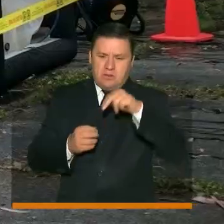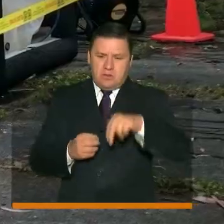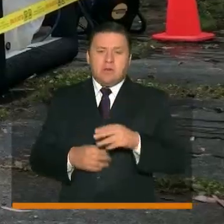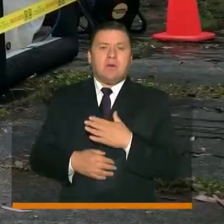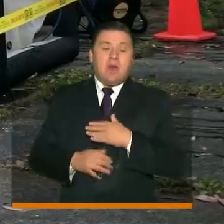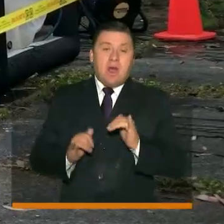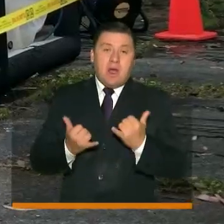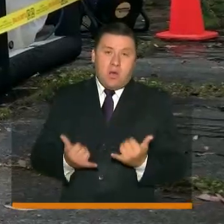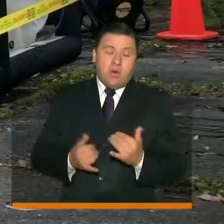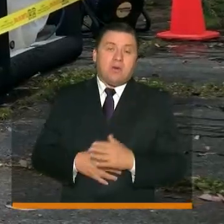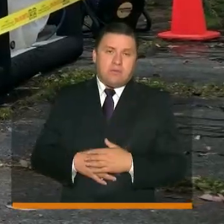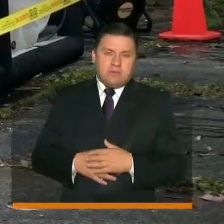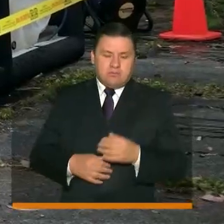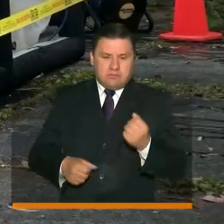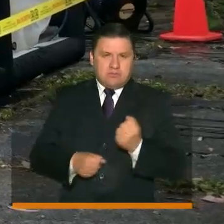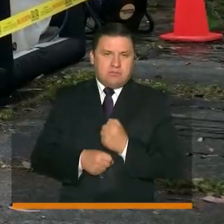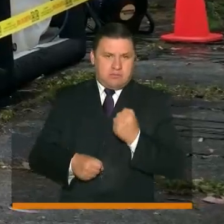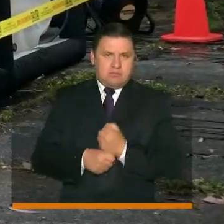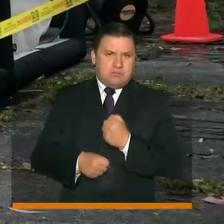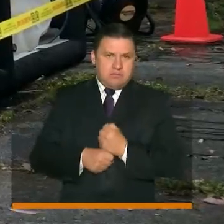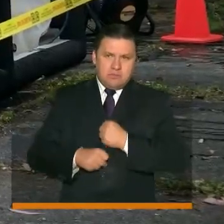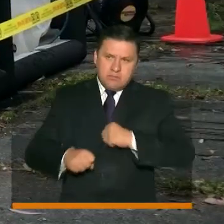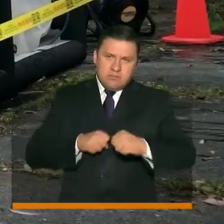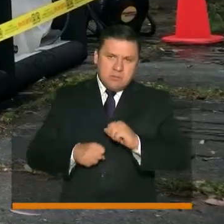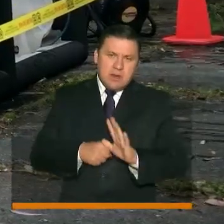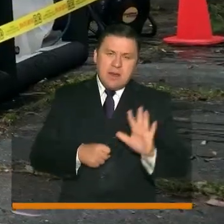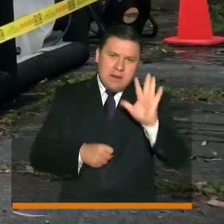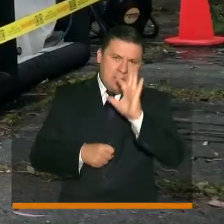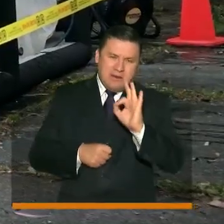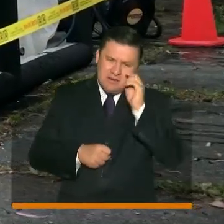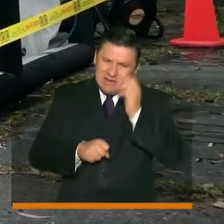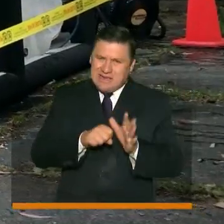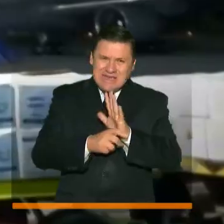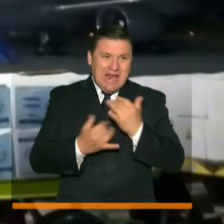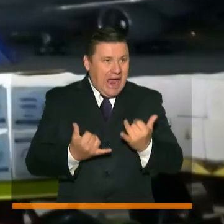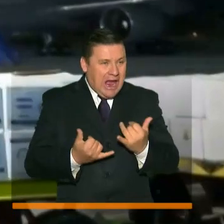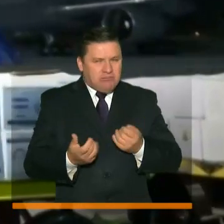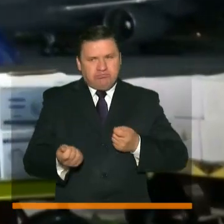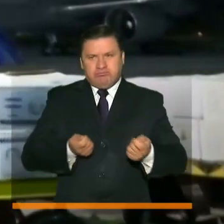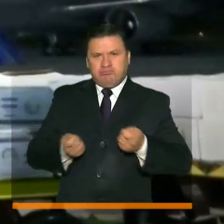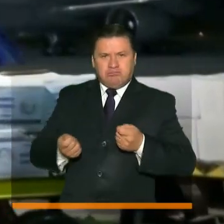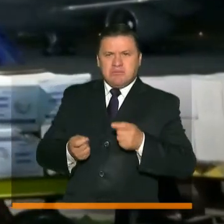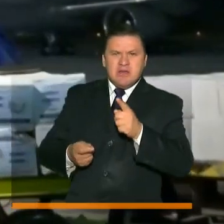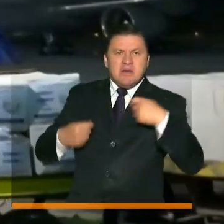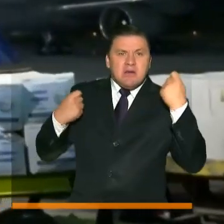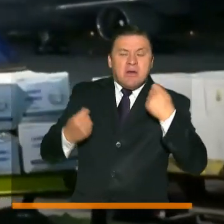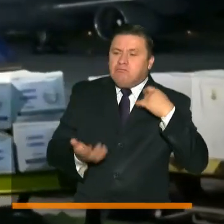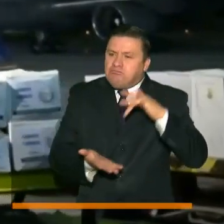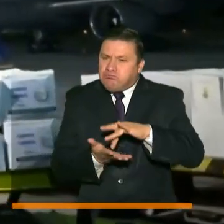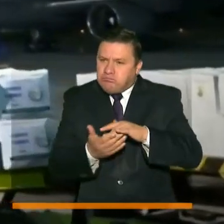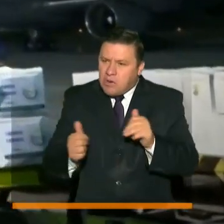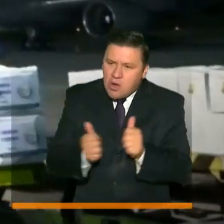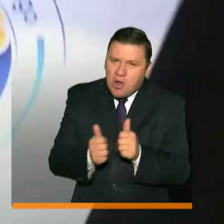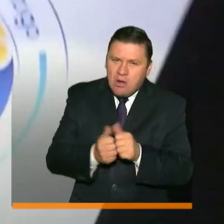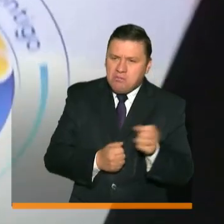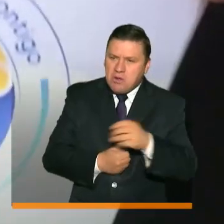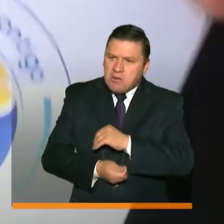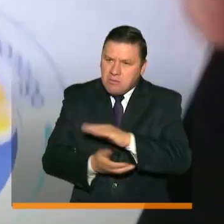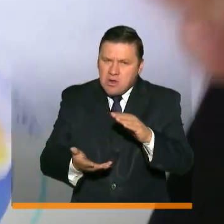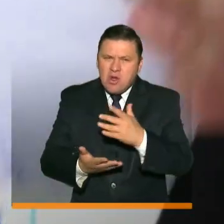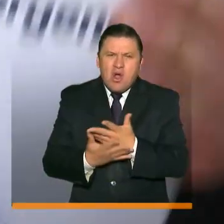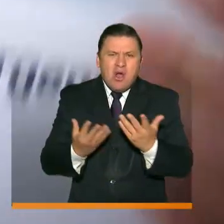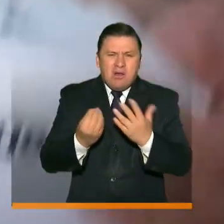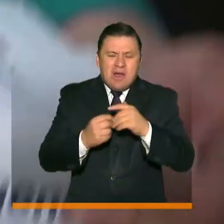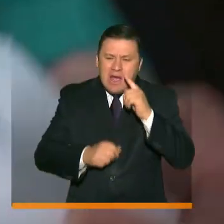Y como ahora, labores que incluyen la contención de la pandemia COVID-19 mediante campañas y apoyo en la entrega de mercados y